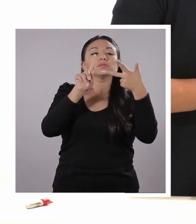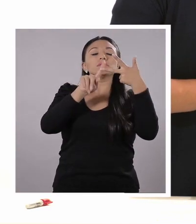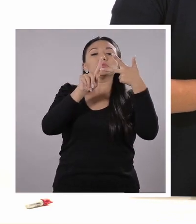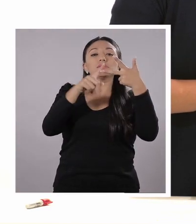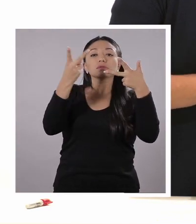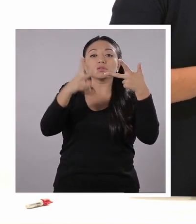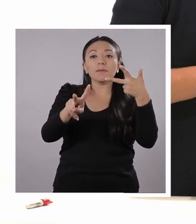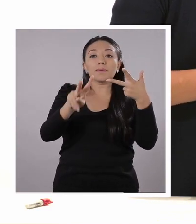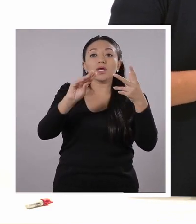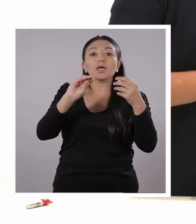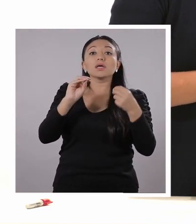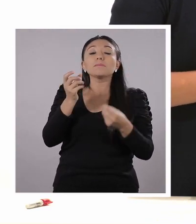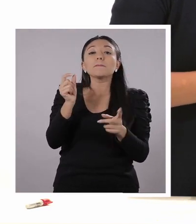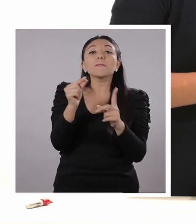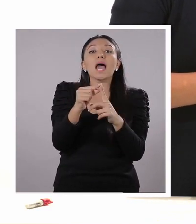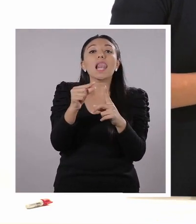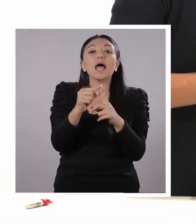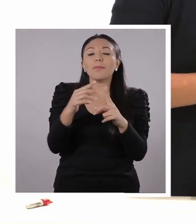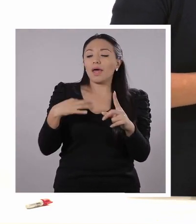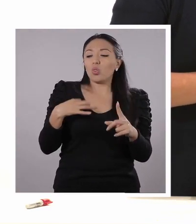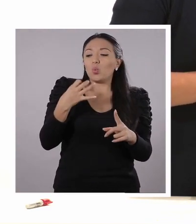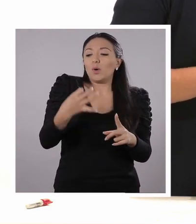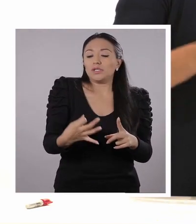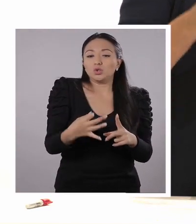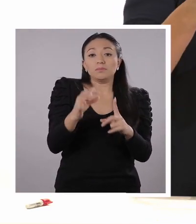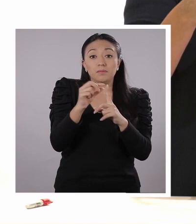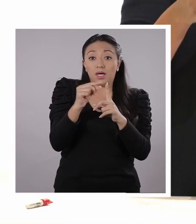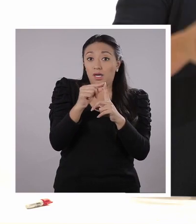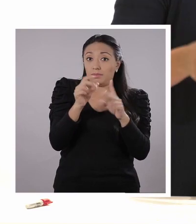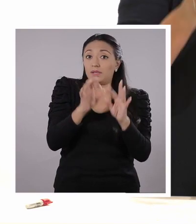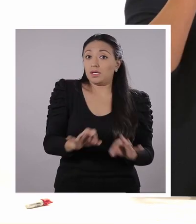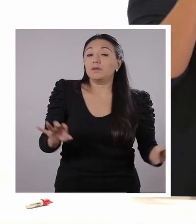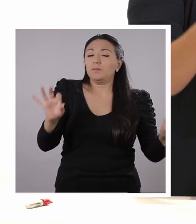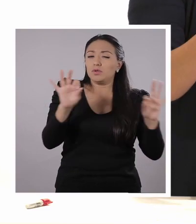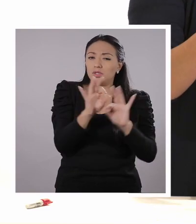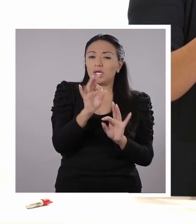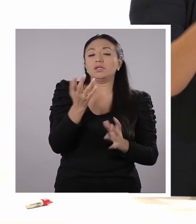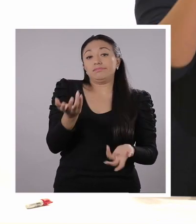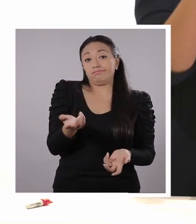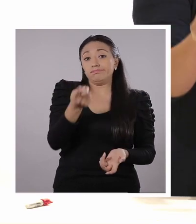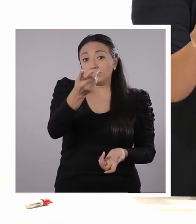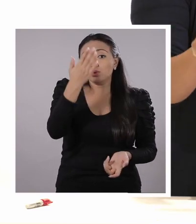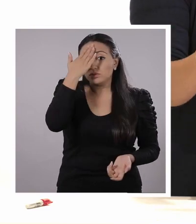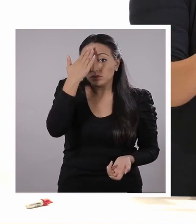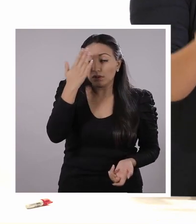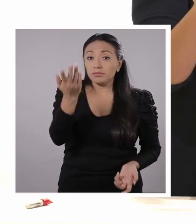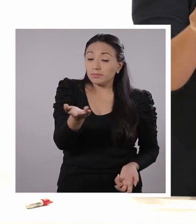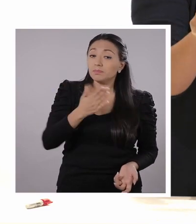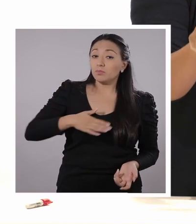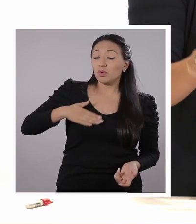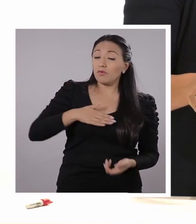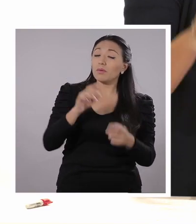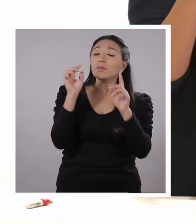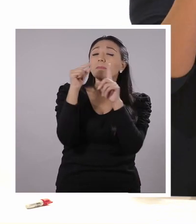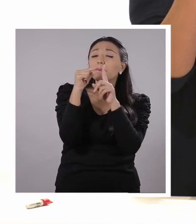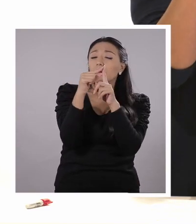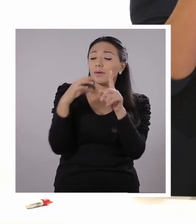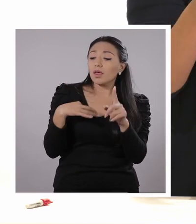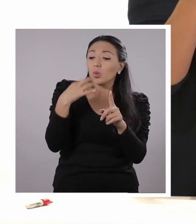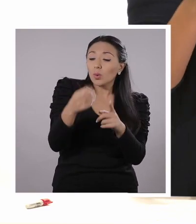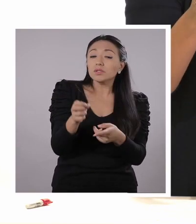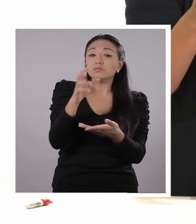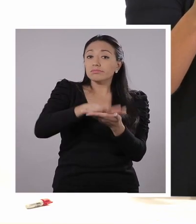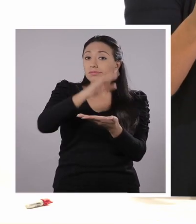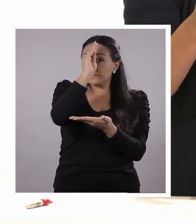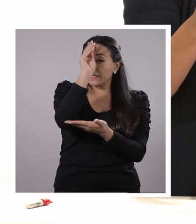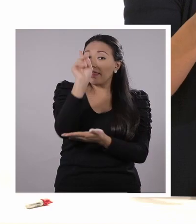figuras geométricas, pero también aprendí mucho sobre las palabras de cortesía. Que son muy importantes en estos momentos, recuerden, ¿ah? Así que, a